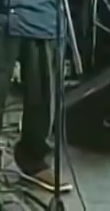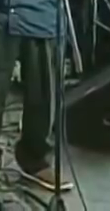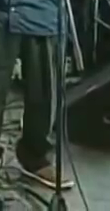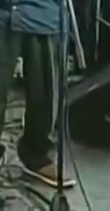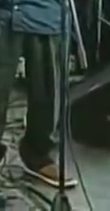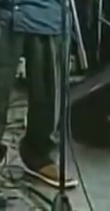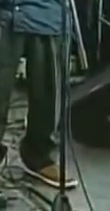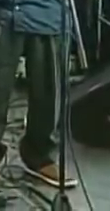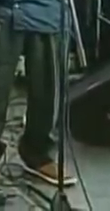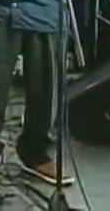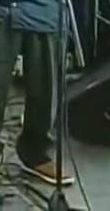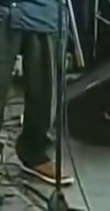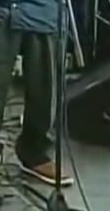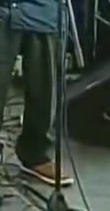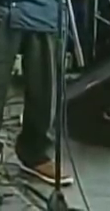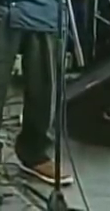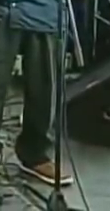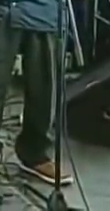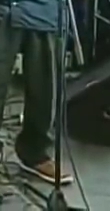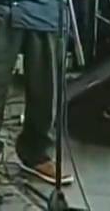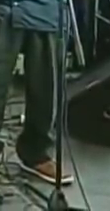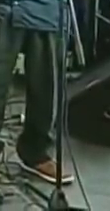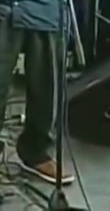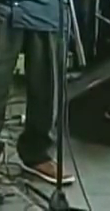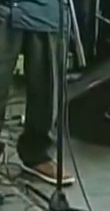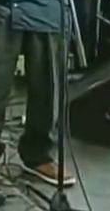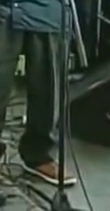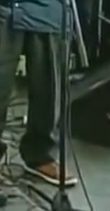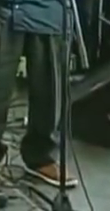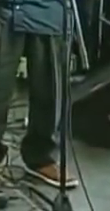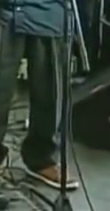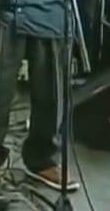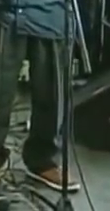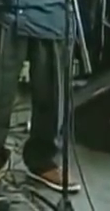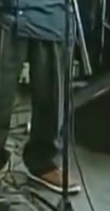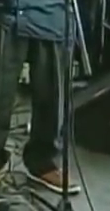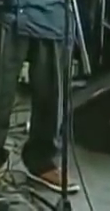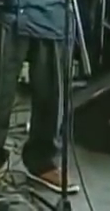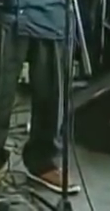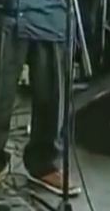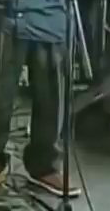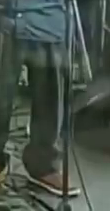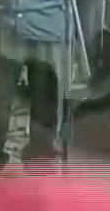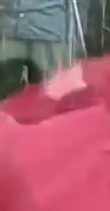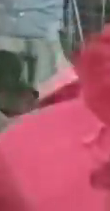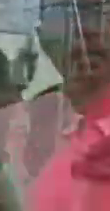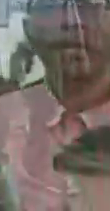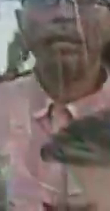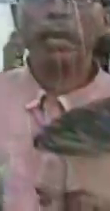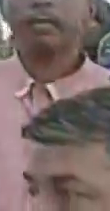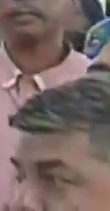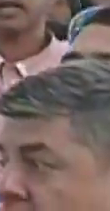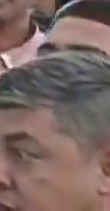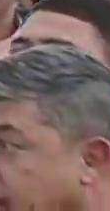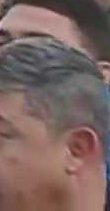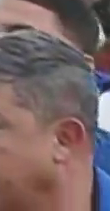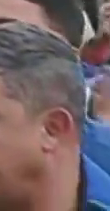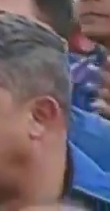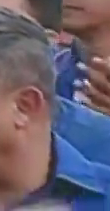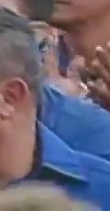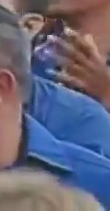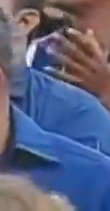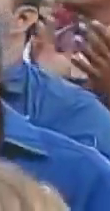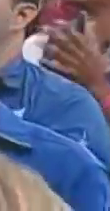sea nuestro himno y cantemos con todo el corazón, y que brille la